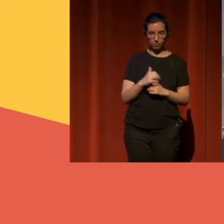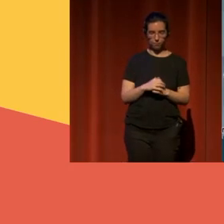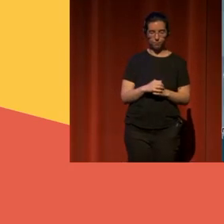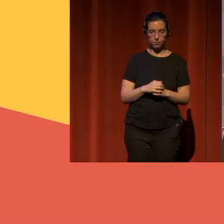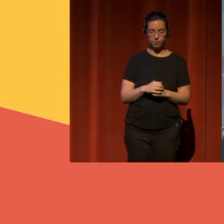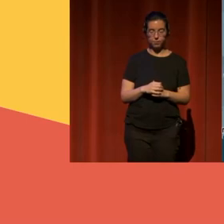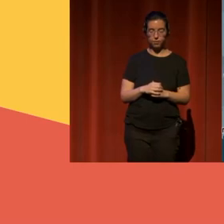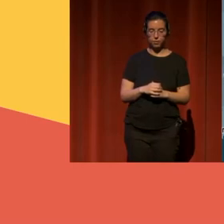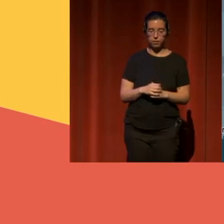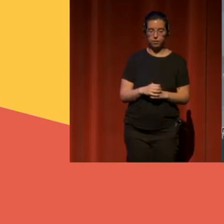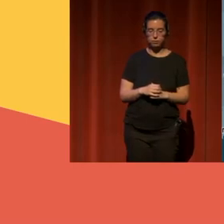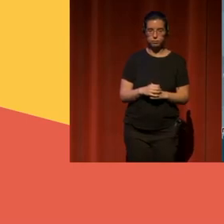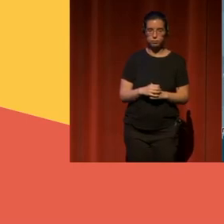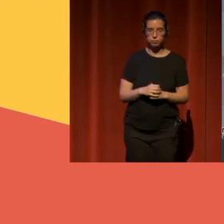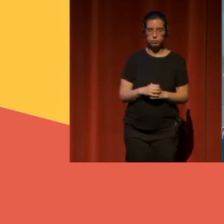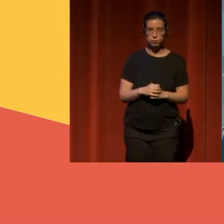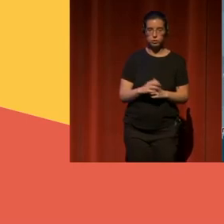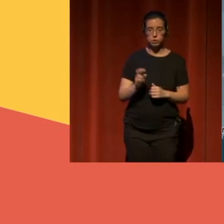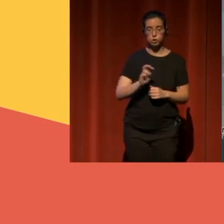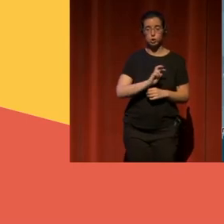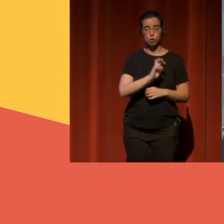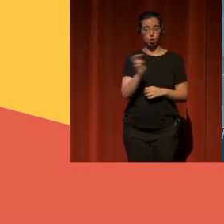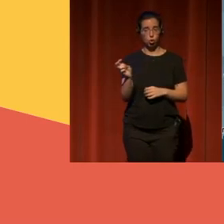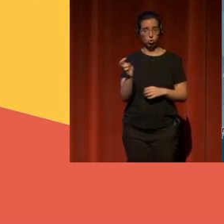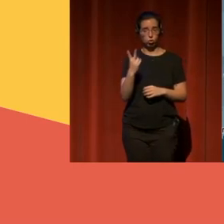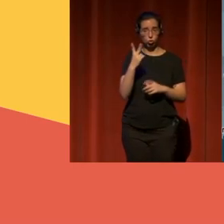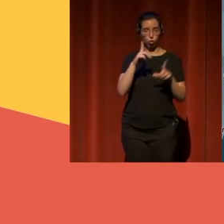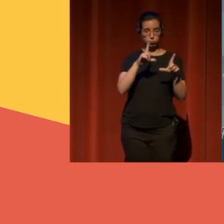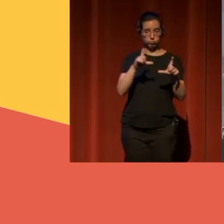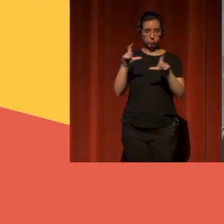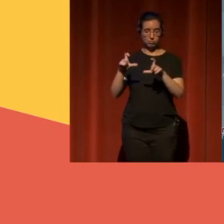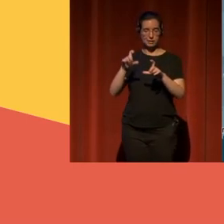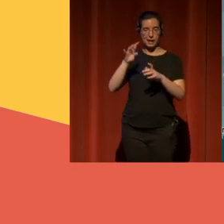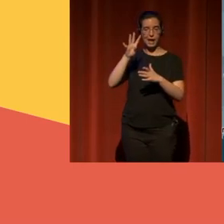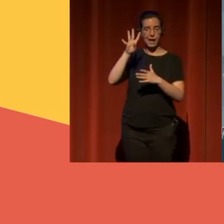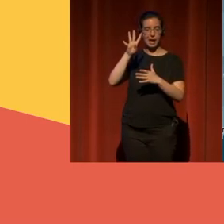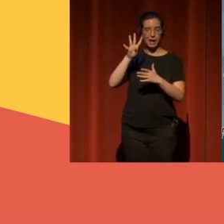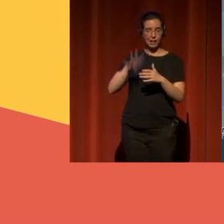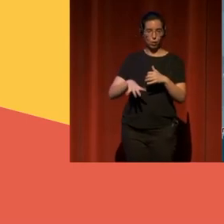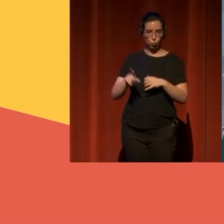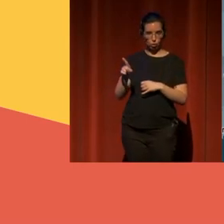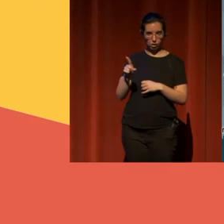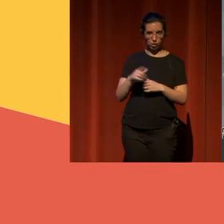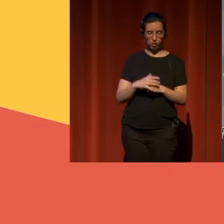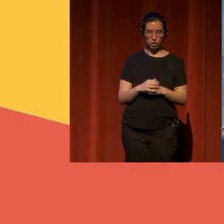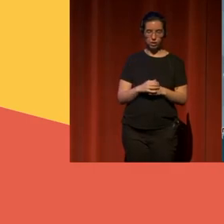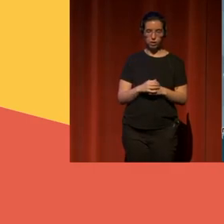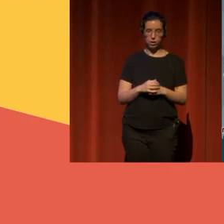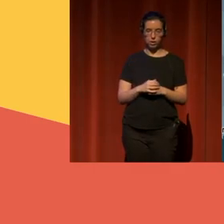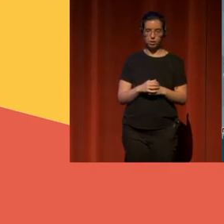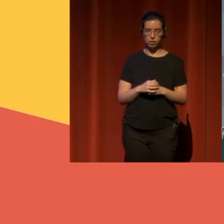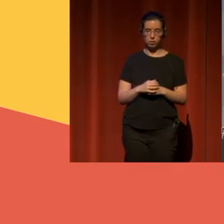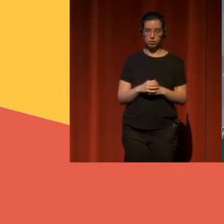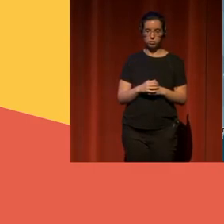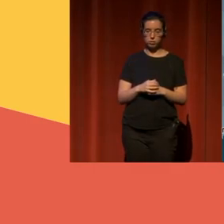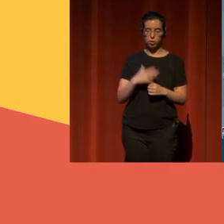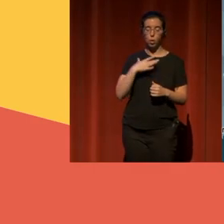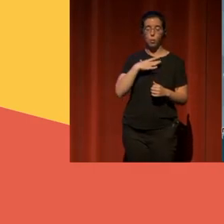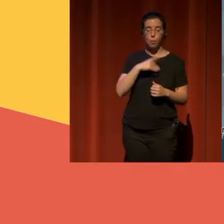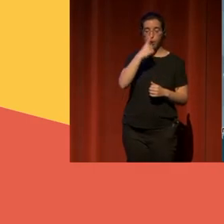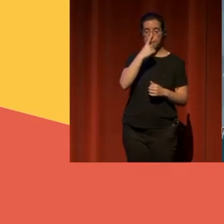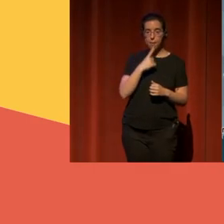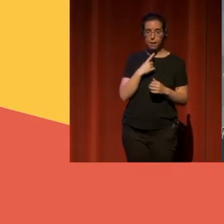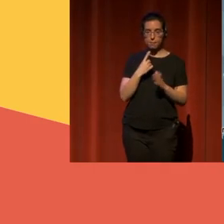y aquí es otras dos capturas del caso catalán. Con los visores se ha podido poner en el mapa todas